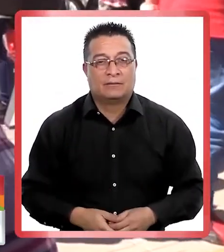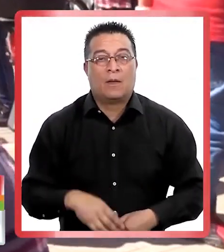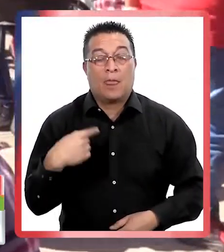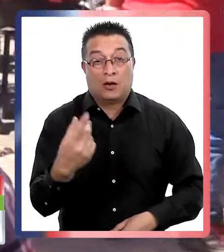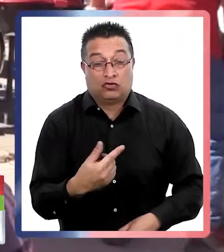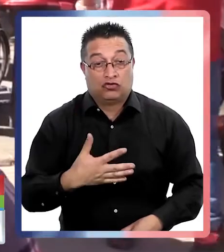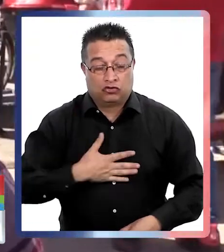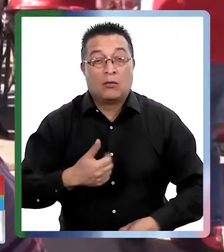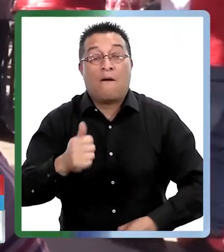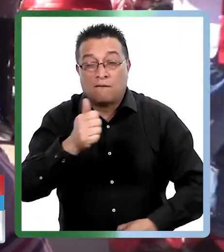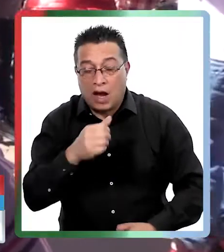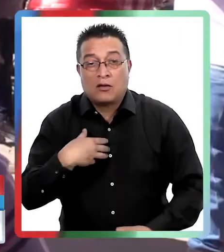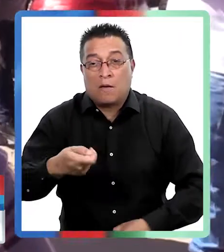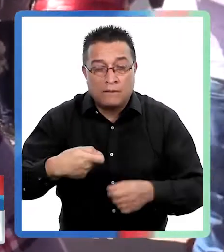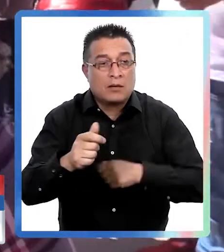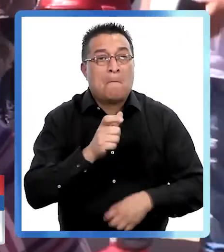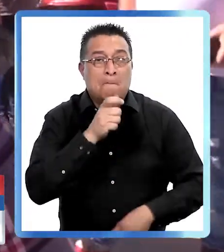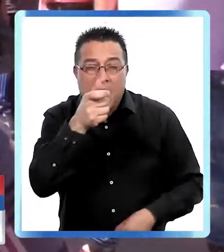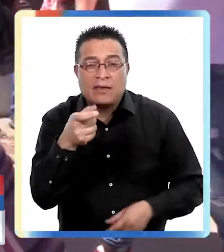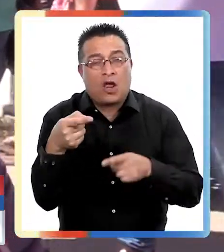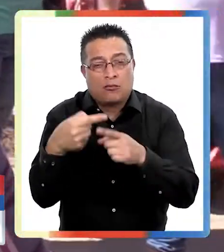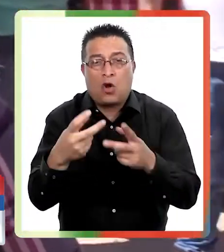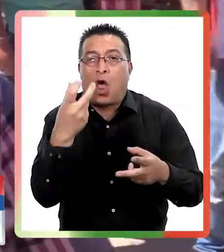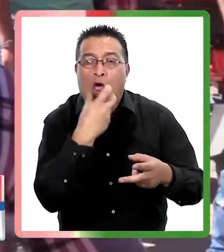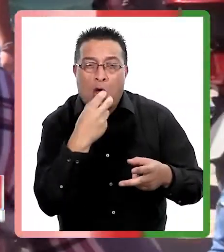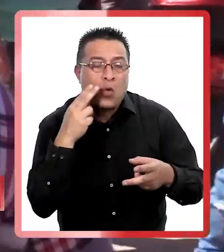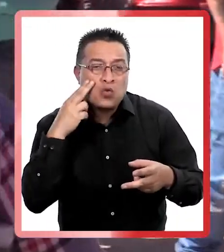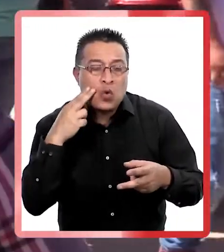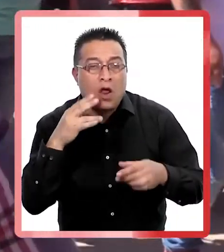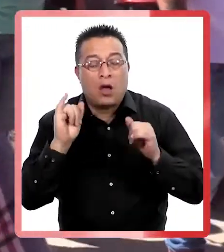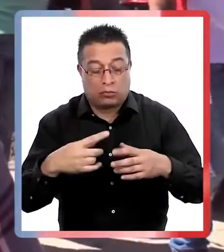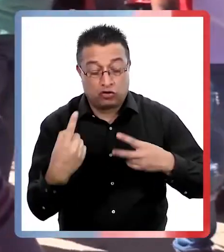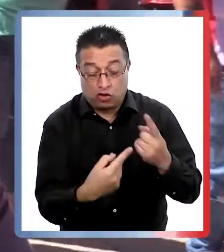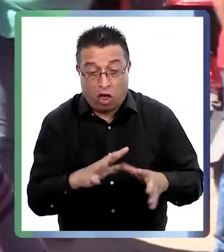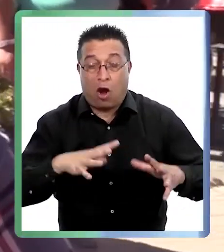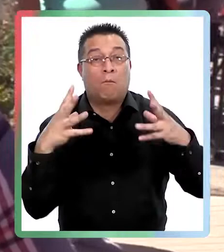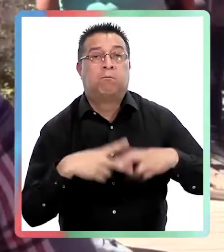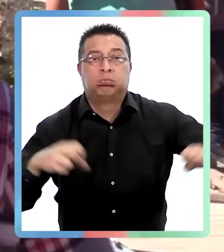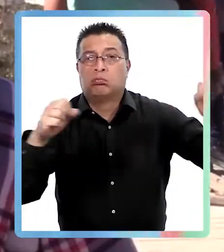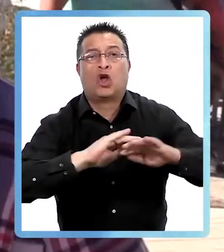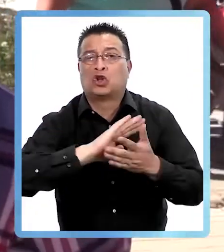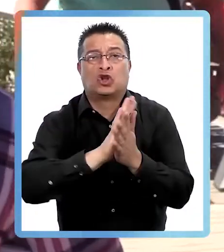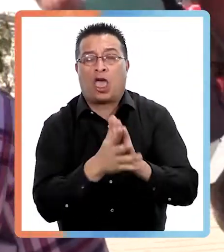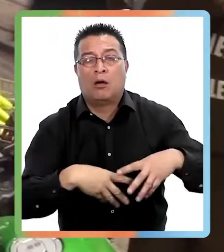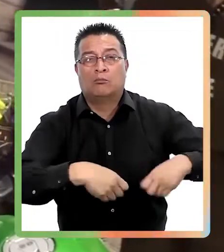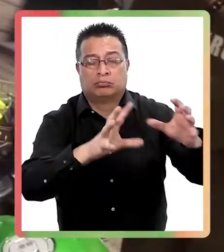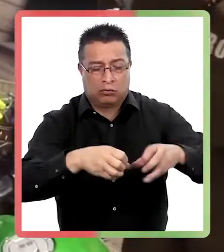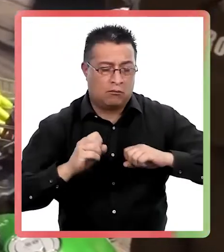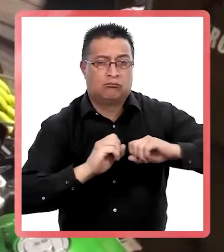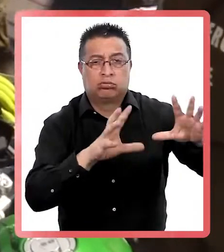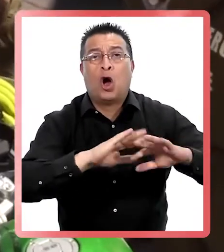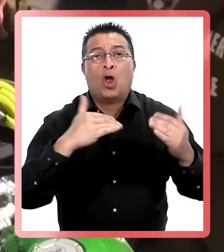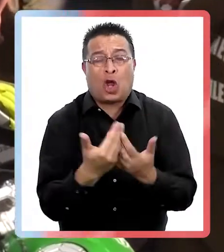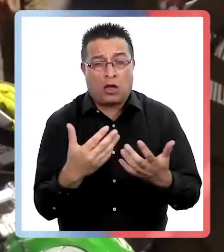durazno y me quitaron mi mercancía y se la llevaron toda, más encima me la aplastaron. Cosa que yo compro para poder trabajar y esto no es justo porque